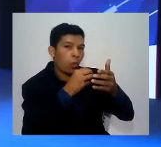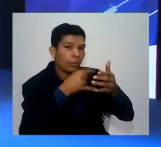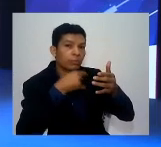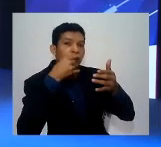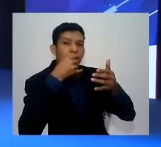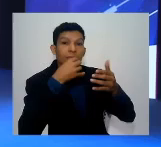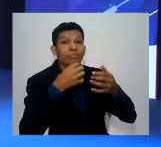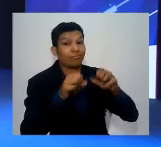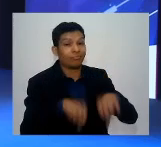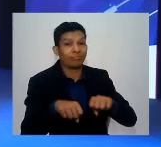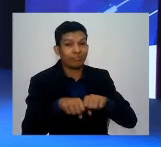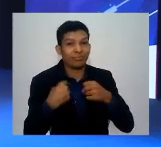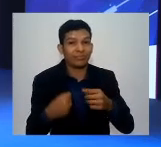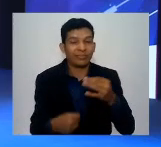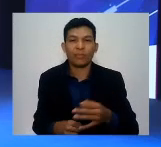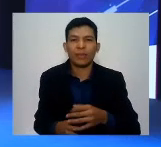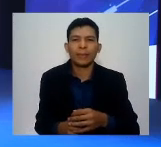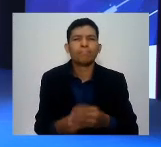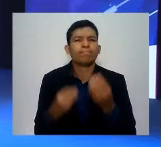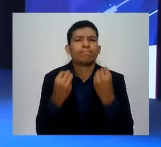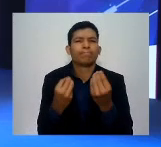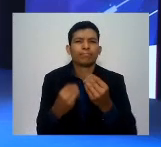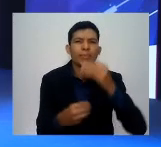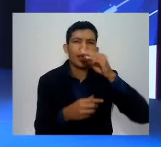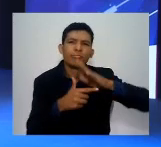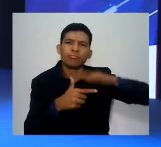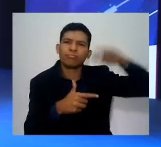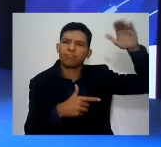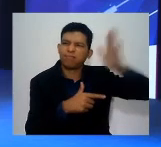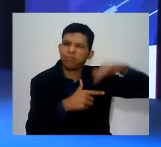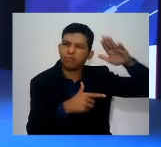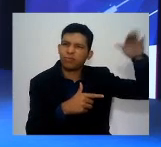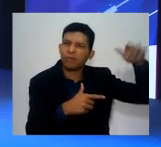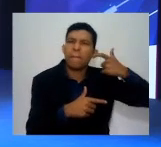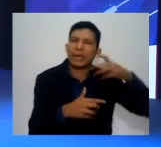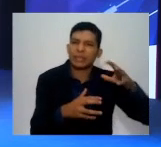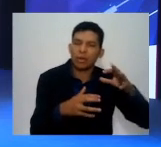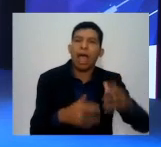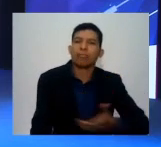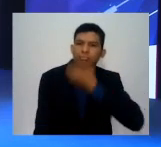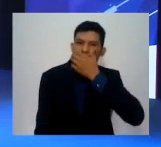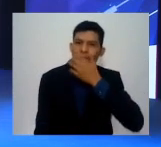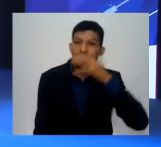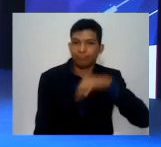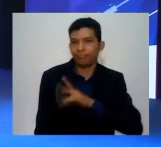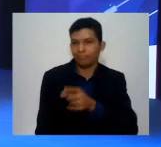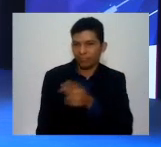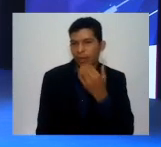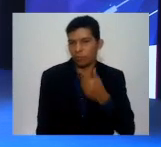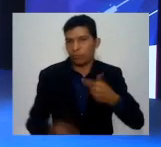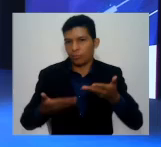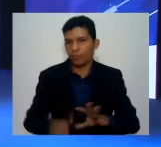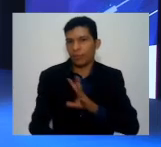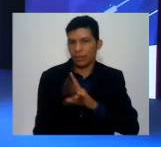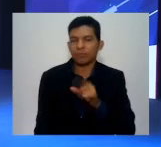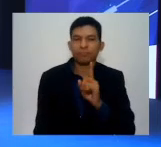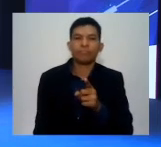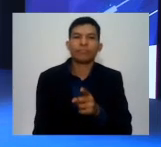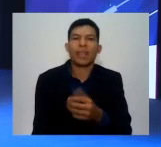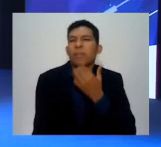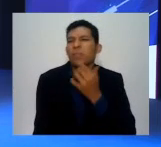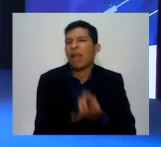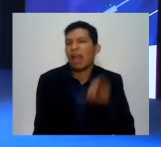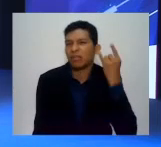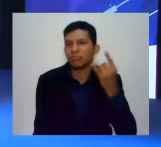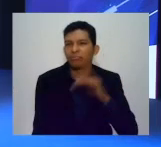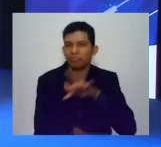Entonces también cambiaron, digamos, la historia de las prendas de natación. Y por otro lado tenemos el 2016, el bar. La verdad es que